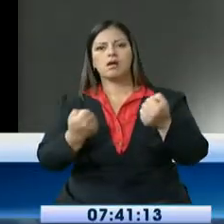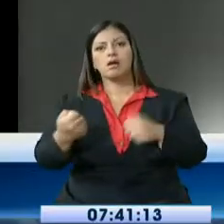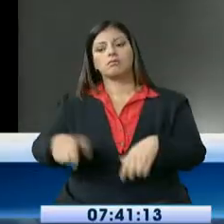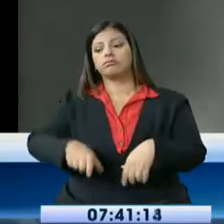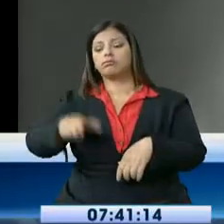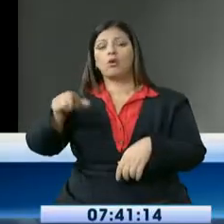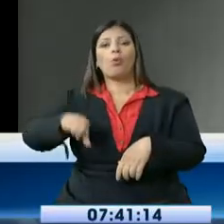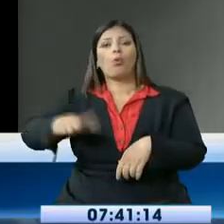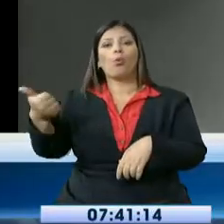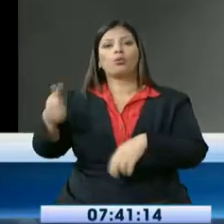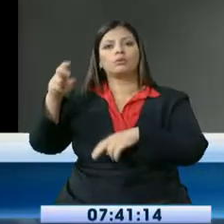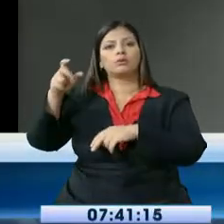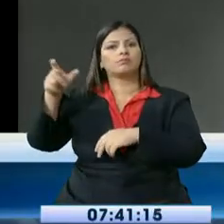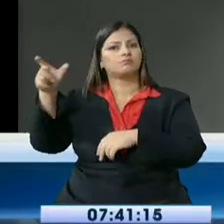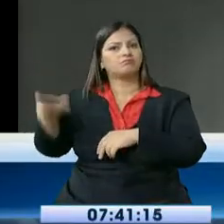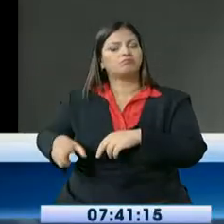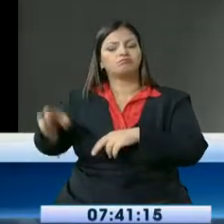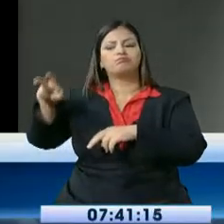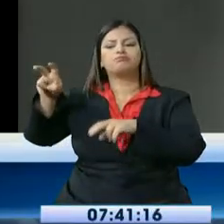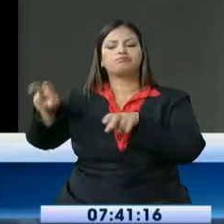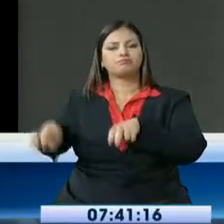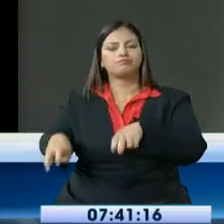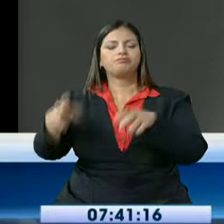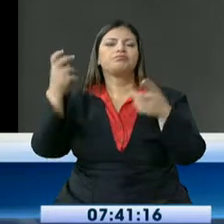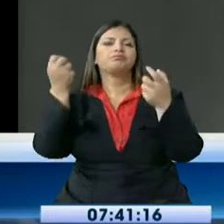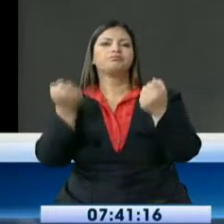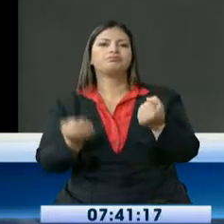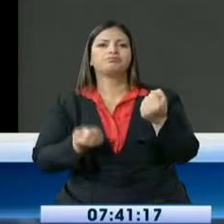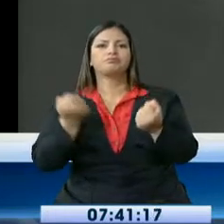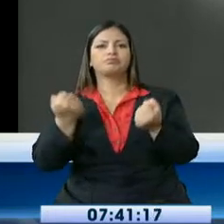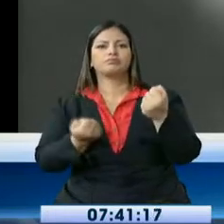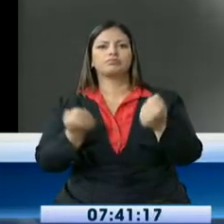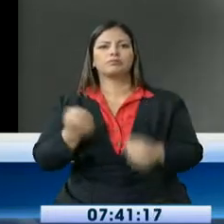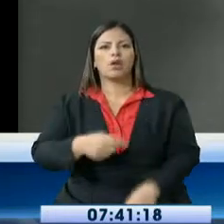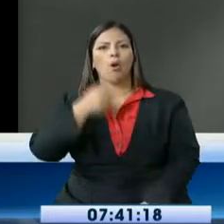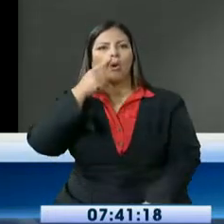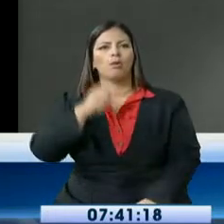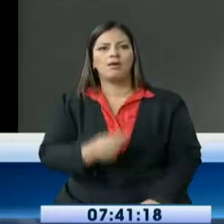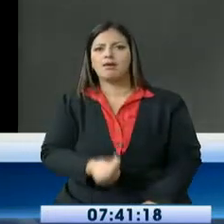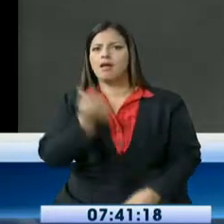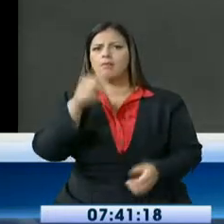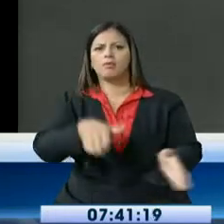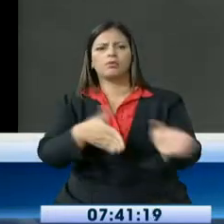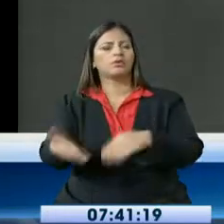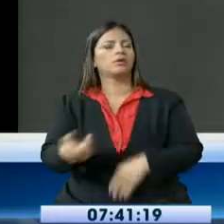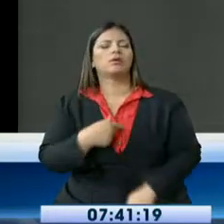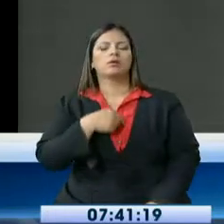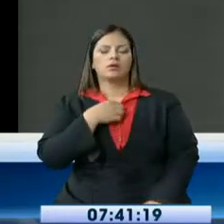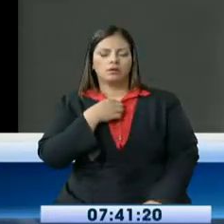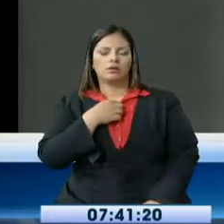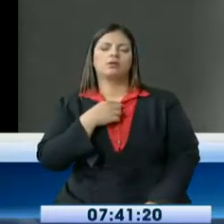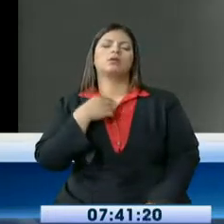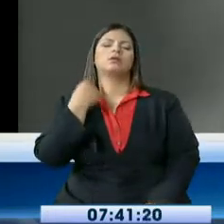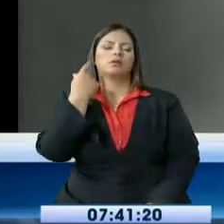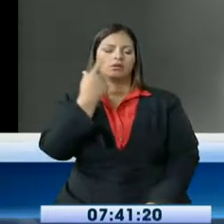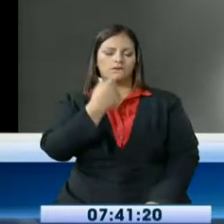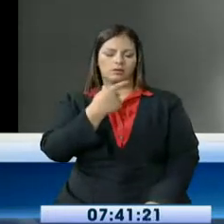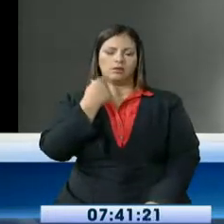Quería vivir porque se desangraba. Él todavía estaba consciente, pero ellos decían una ambulancia, pero se lo llevaron, pero el tipo ya estaba